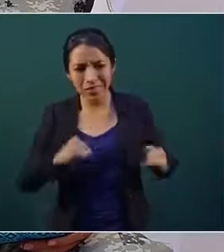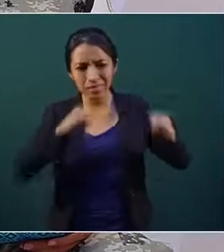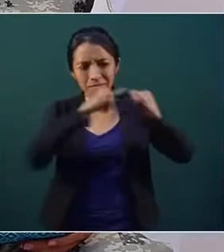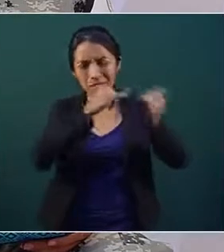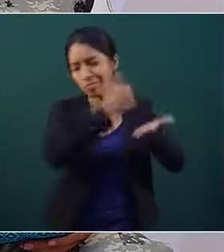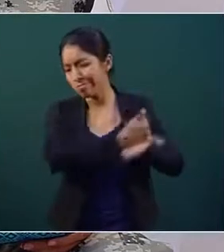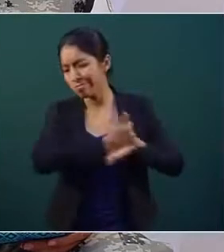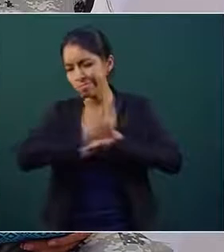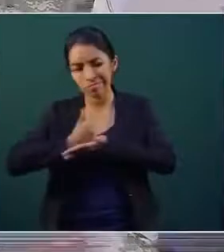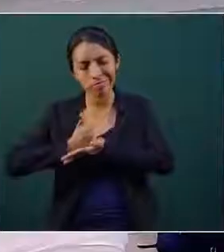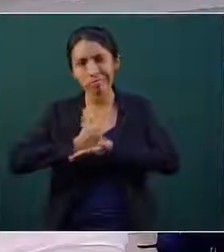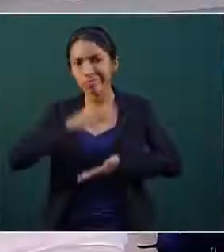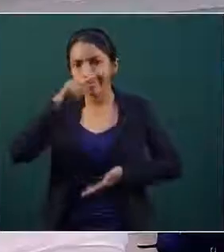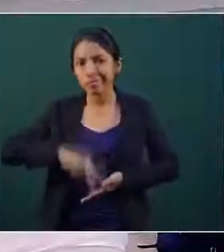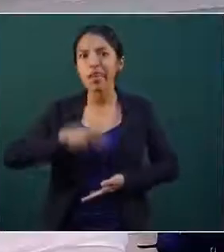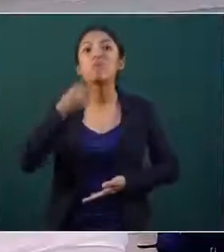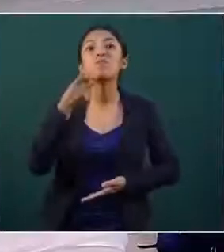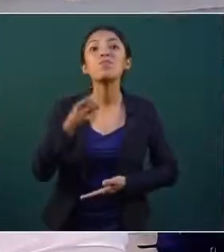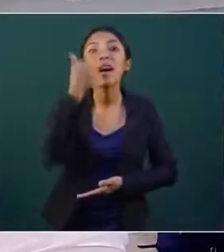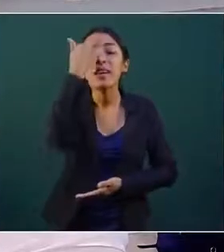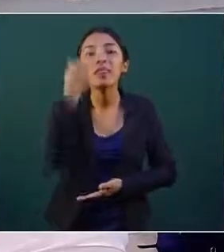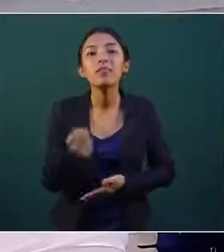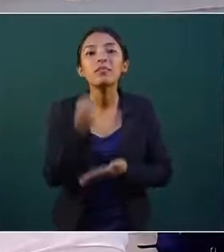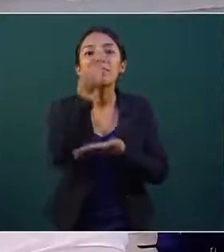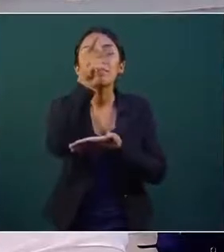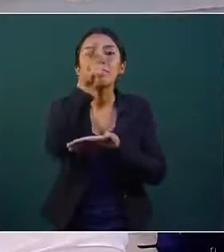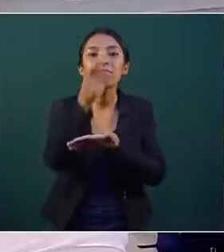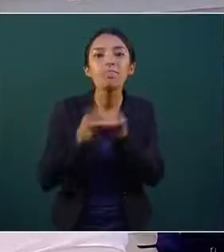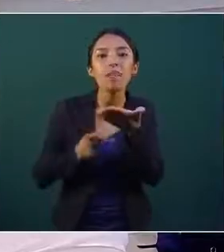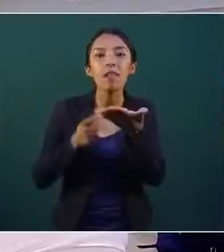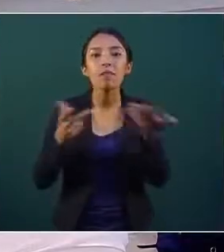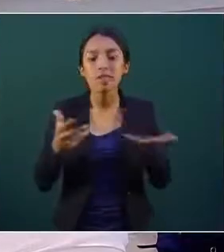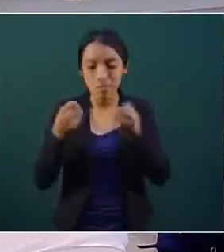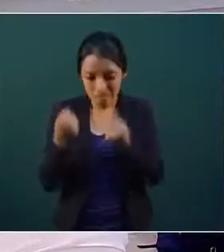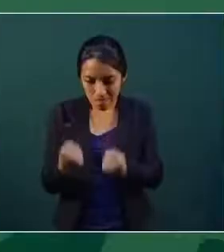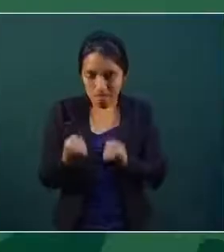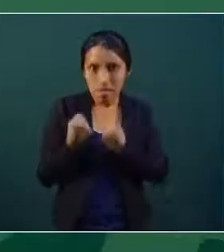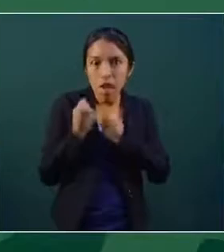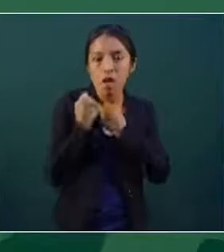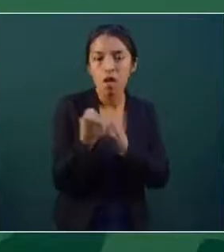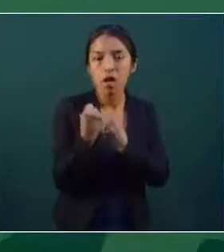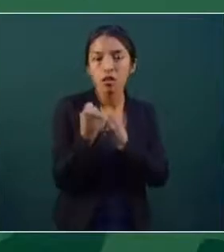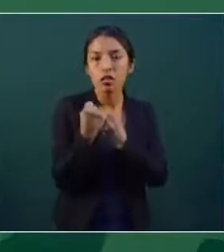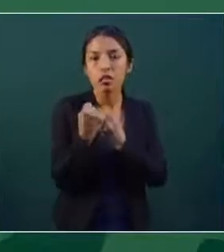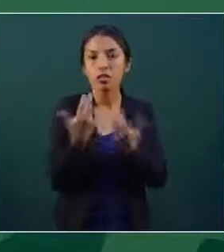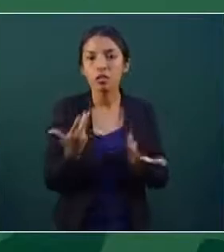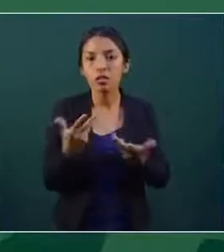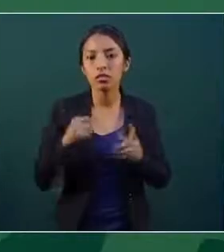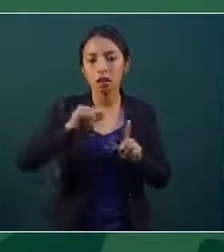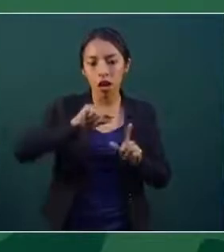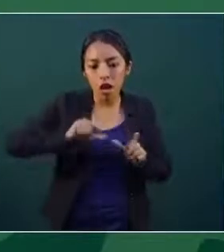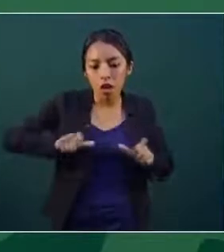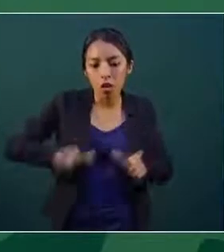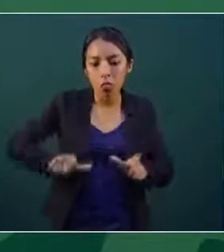Por eso es todo este plan de fortalecer a la Guardia Nacional.